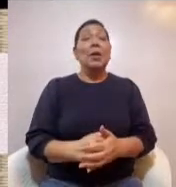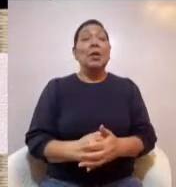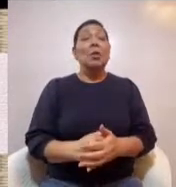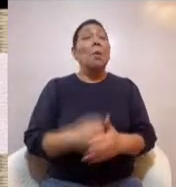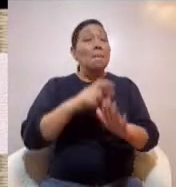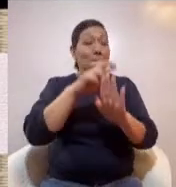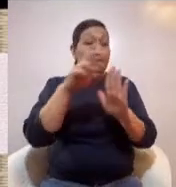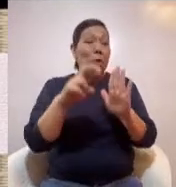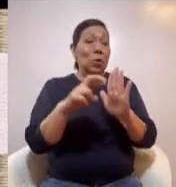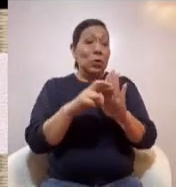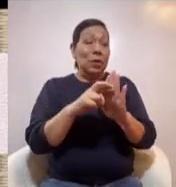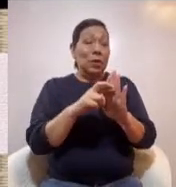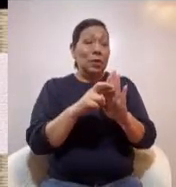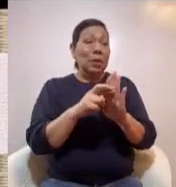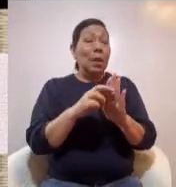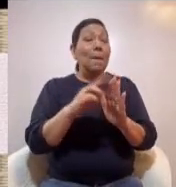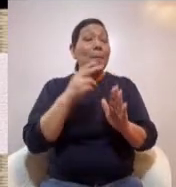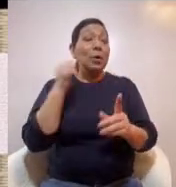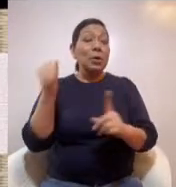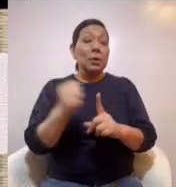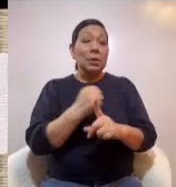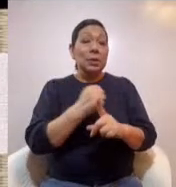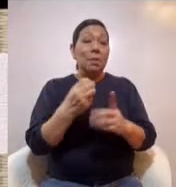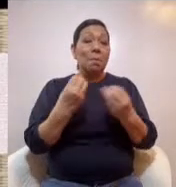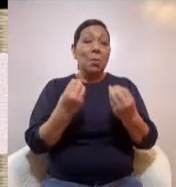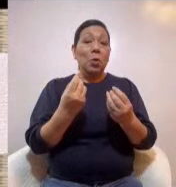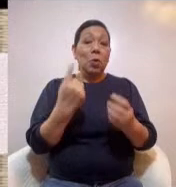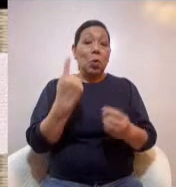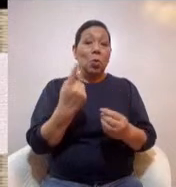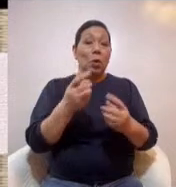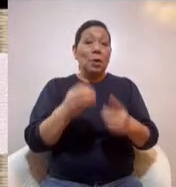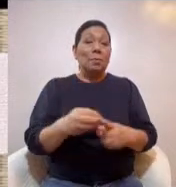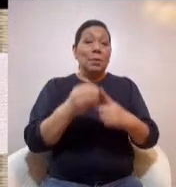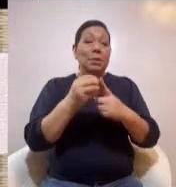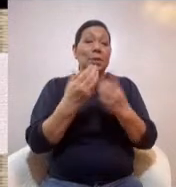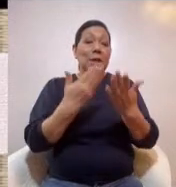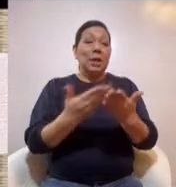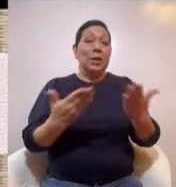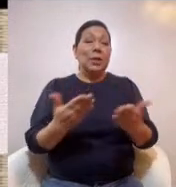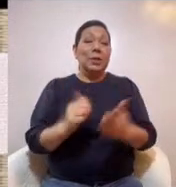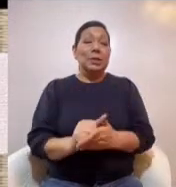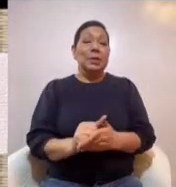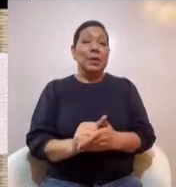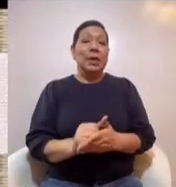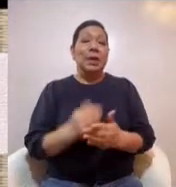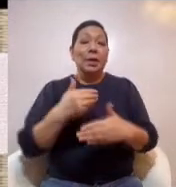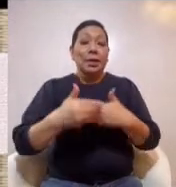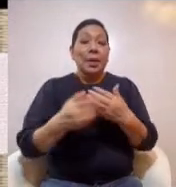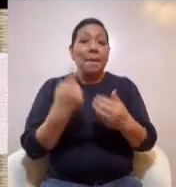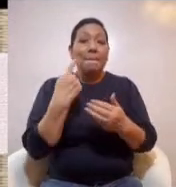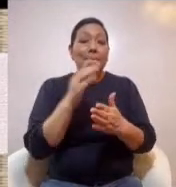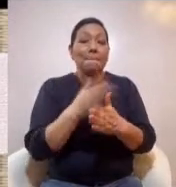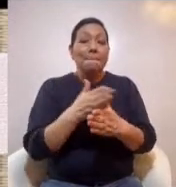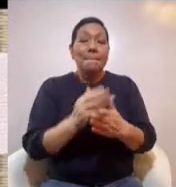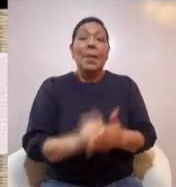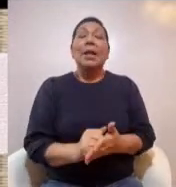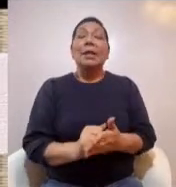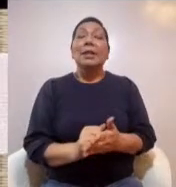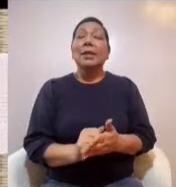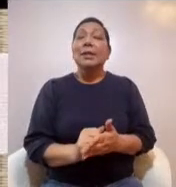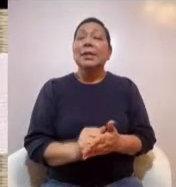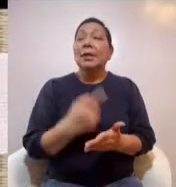trabajando un proyecto de declaración de violencia simbólica porque uno de los principales elementos que la Conferencia de Estados